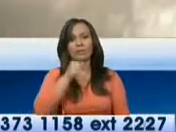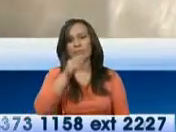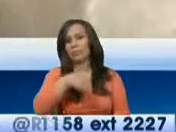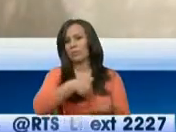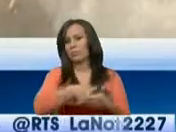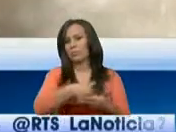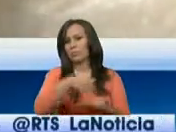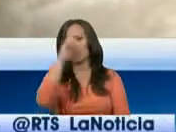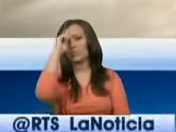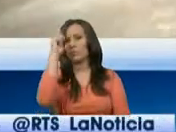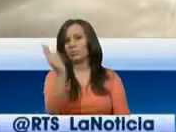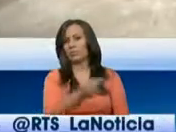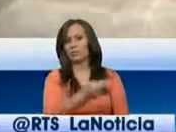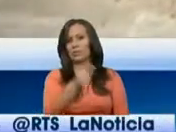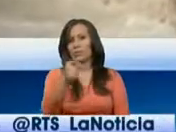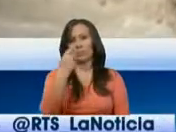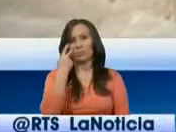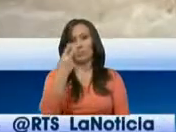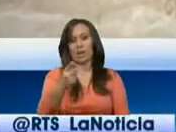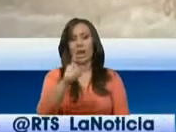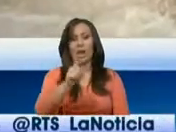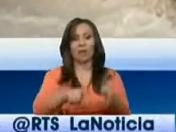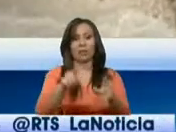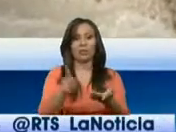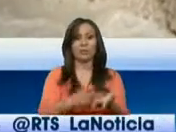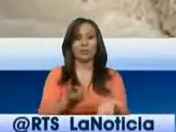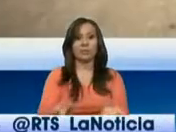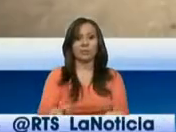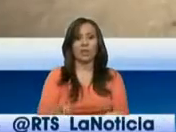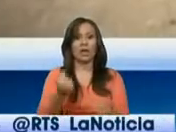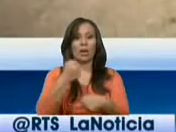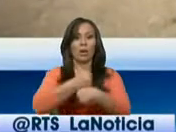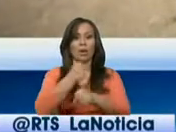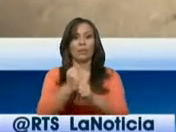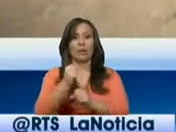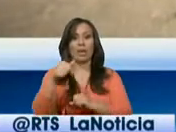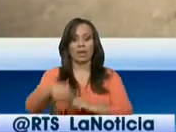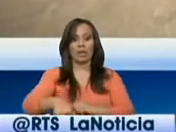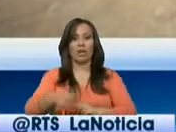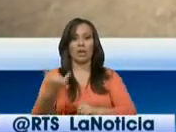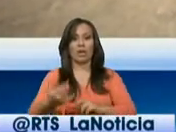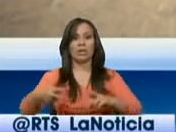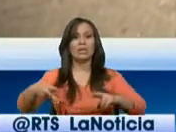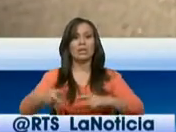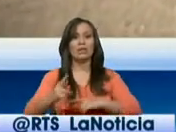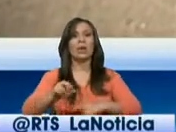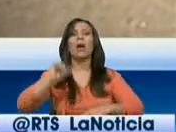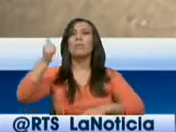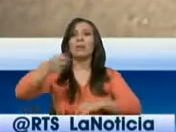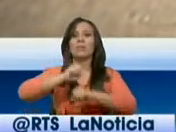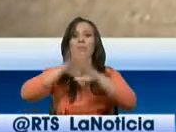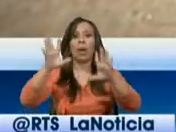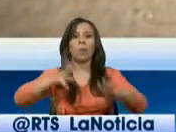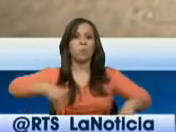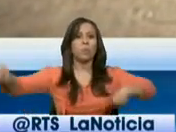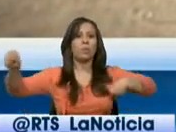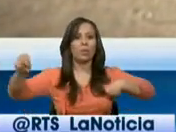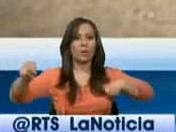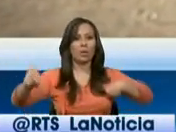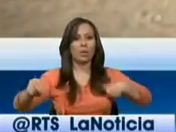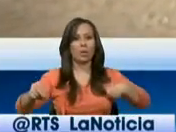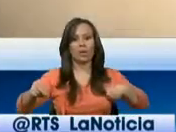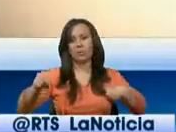límites. Incluso indican que han habido ocasiones que las obras, al día siguiente de su inauguración, ya sufren el ataque de